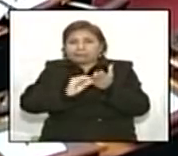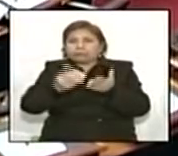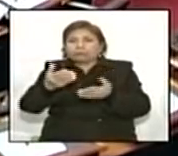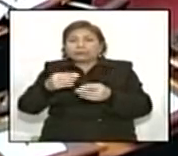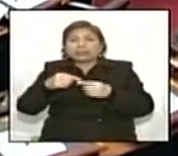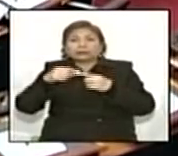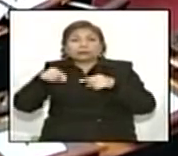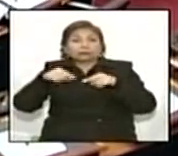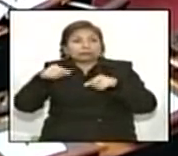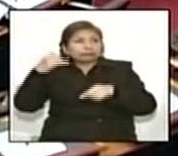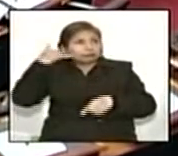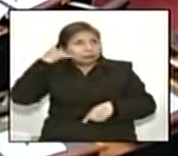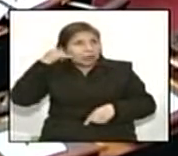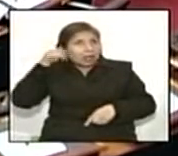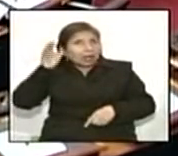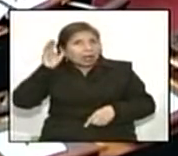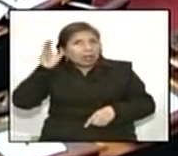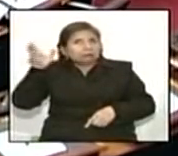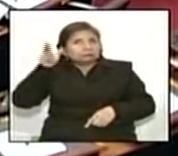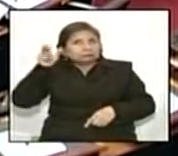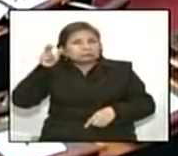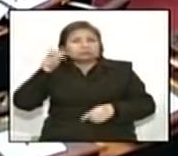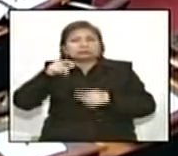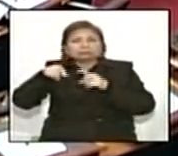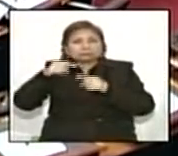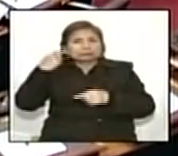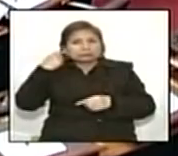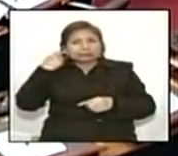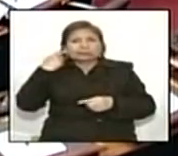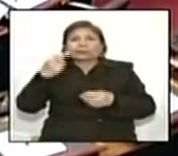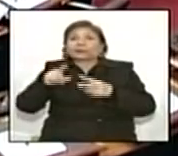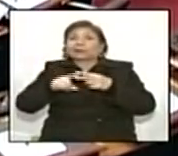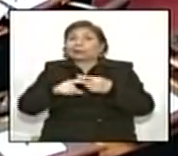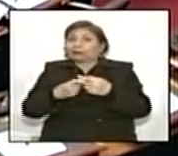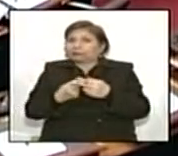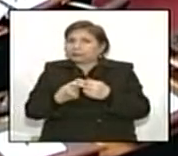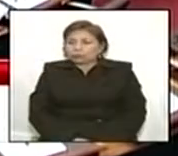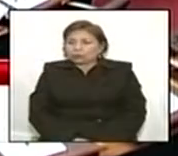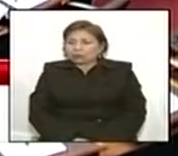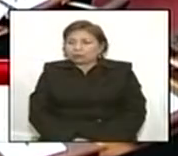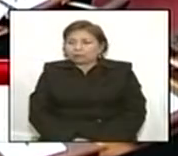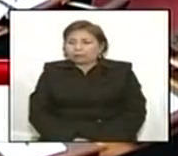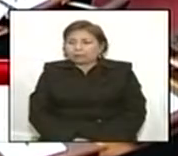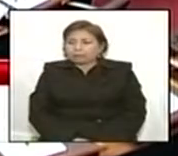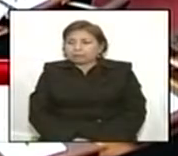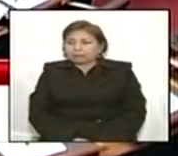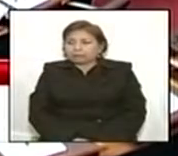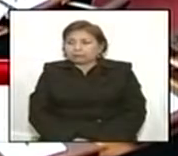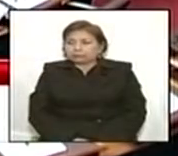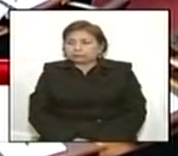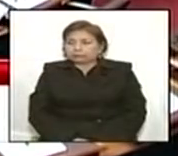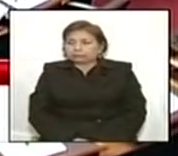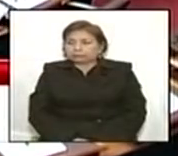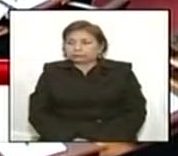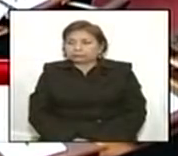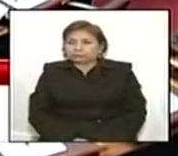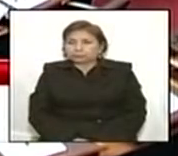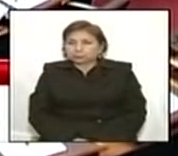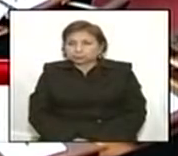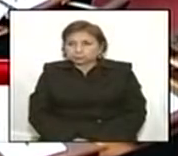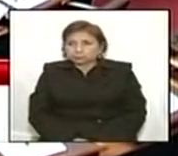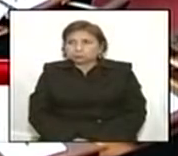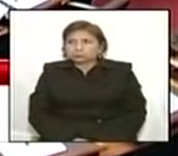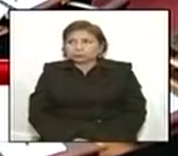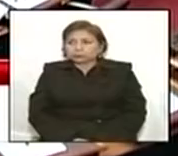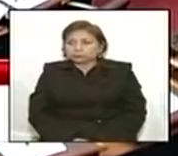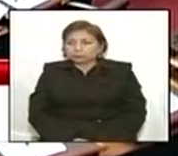ocurrir. Así están las cosas. El presidente Vizcarra podría perder la presidencia frente a un proceso de vacancia si el Congreso reúne los